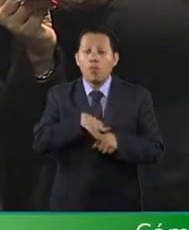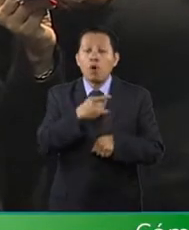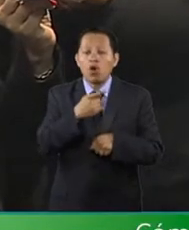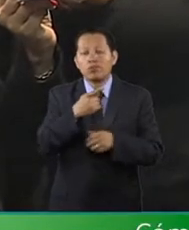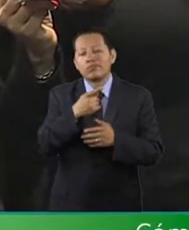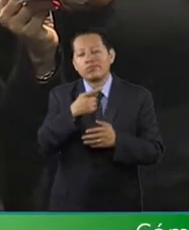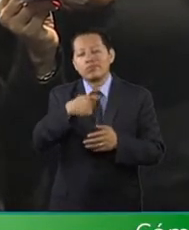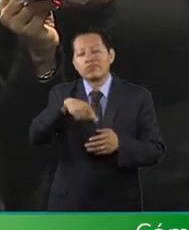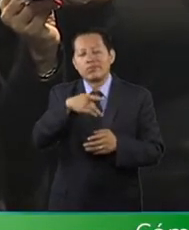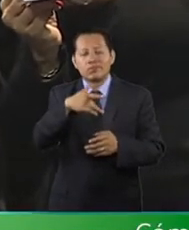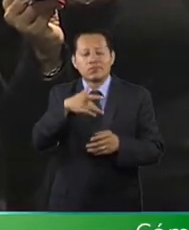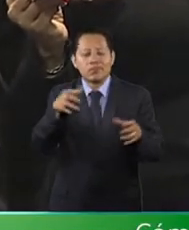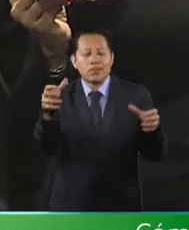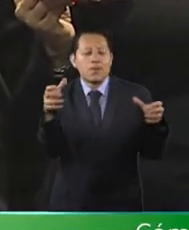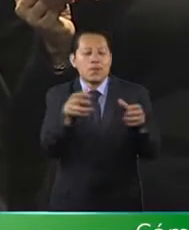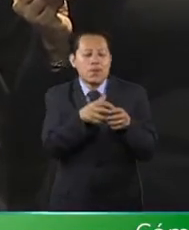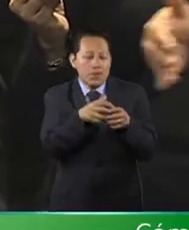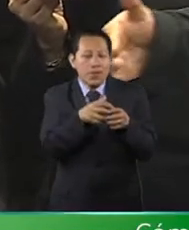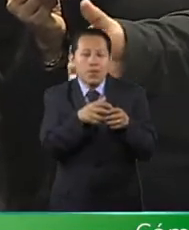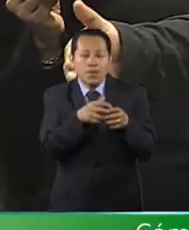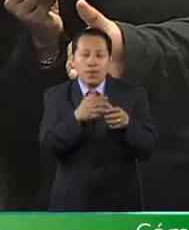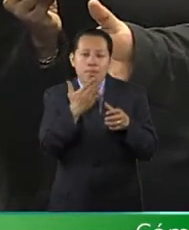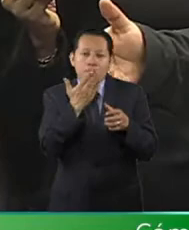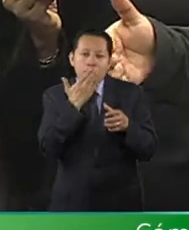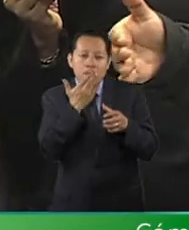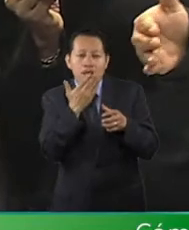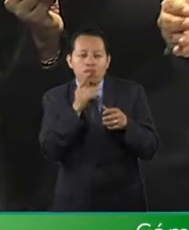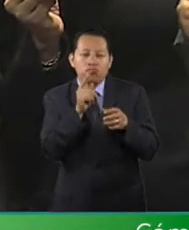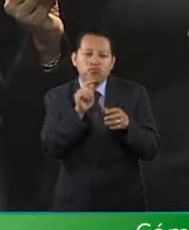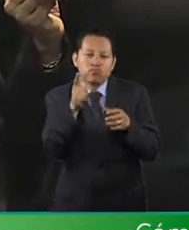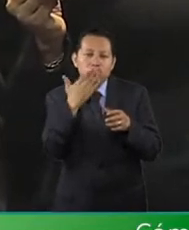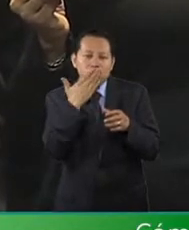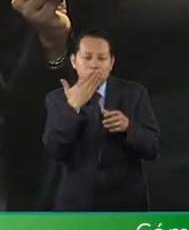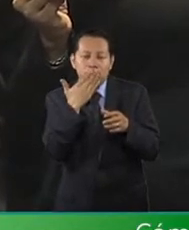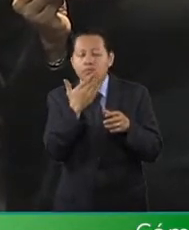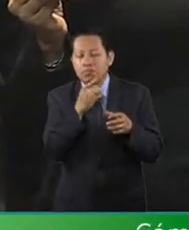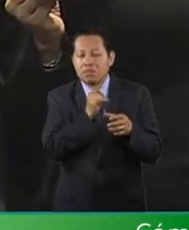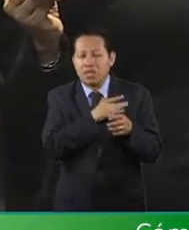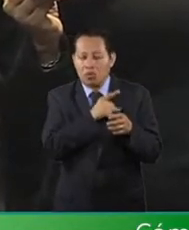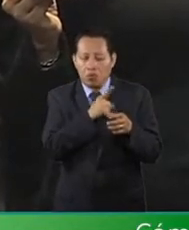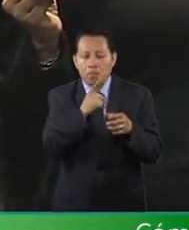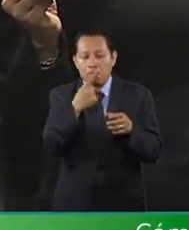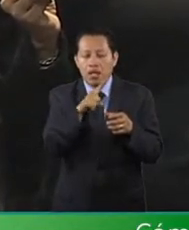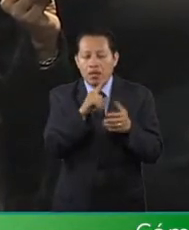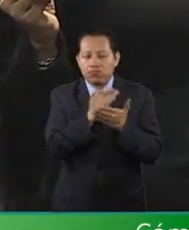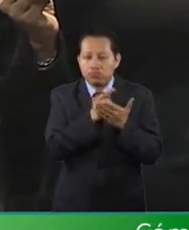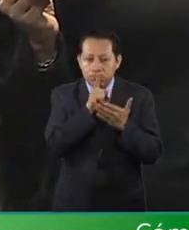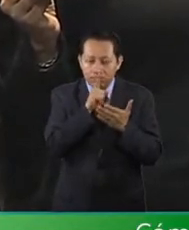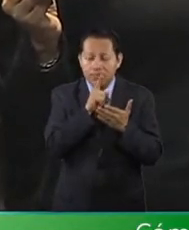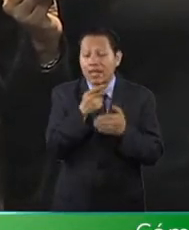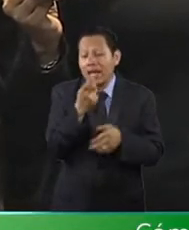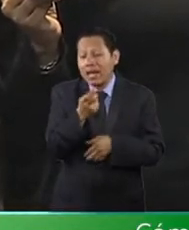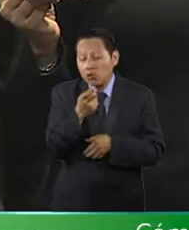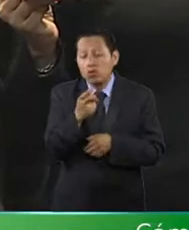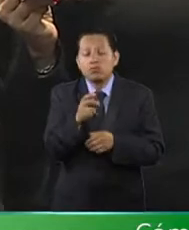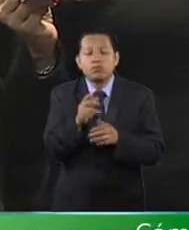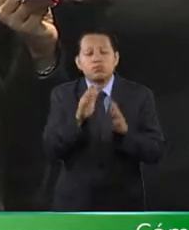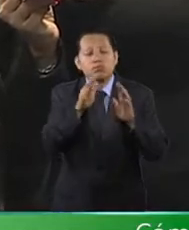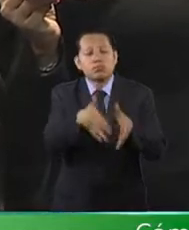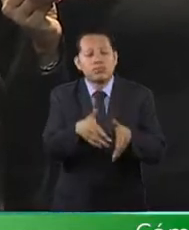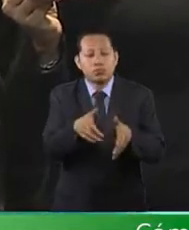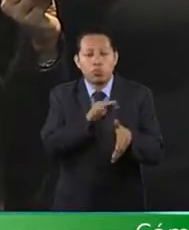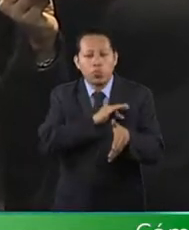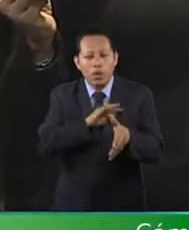prestigio y así se quedó el control del territorio y nosotros no sabíamos Cómo se gestionaban las